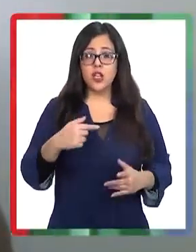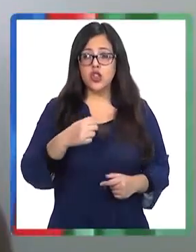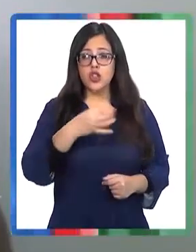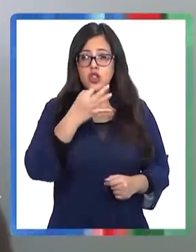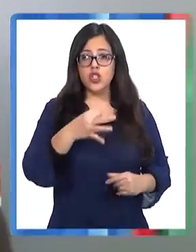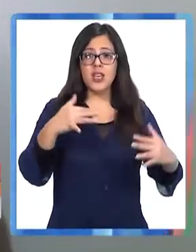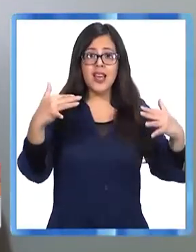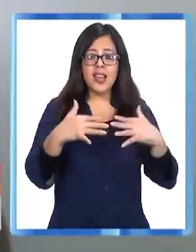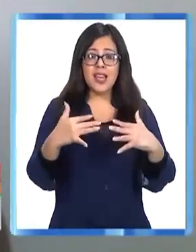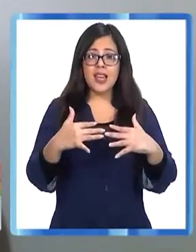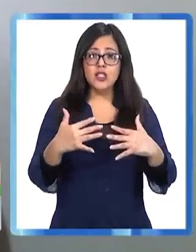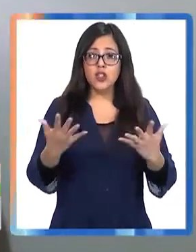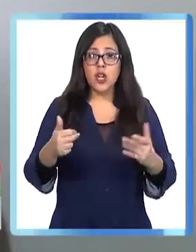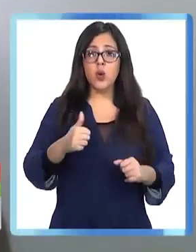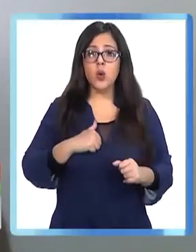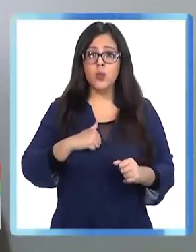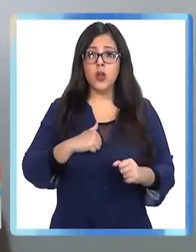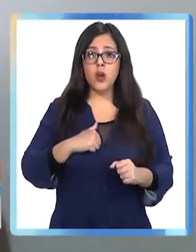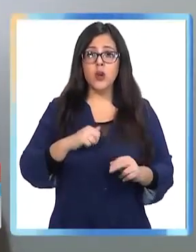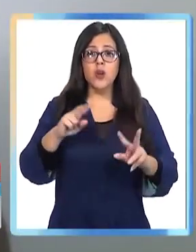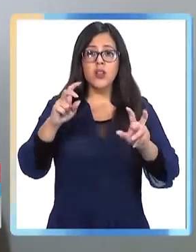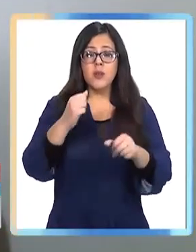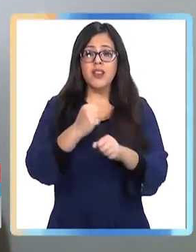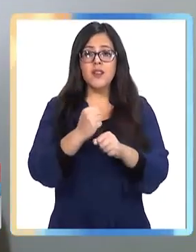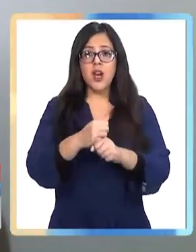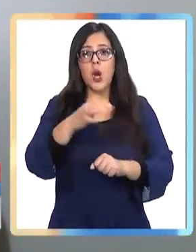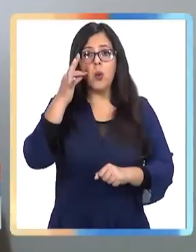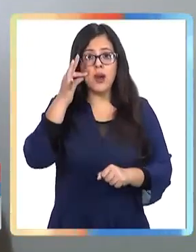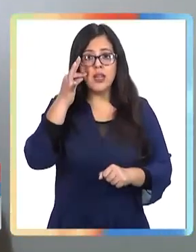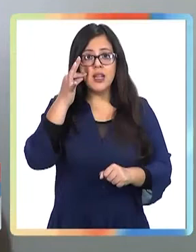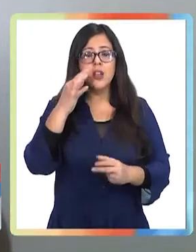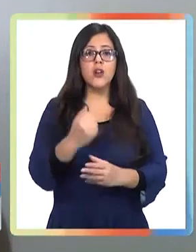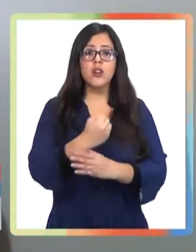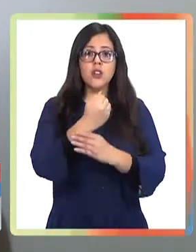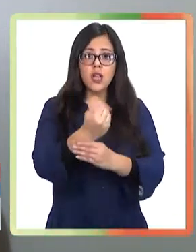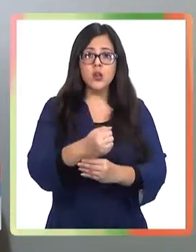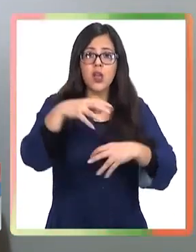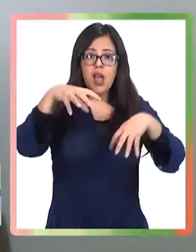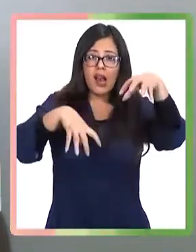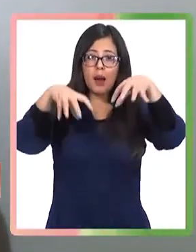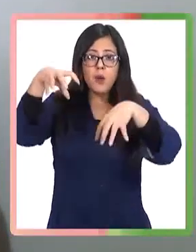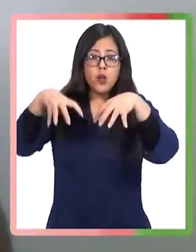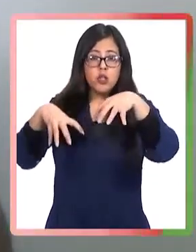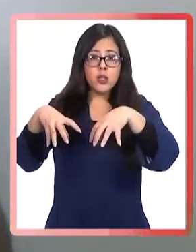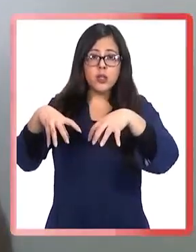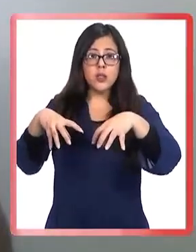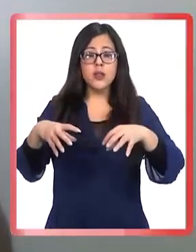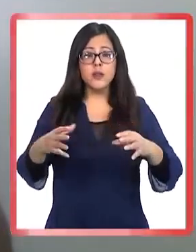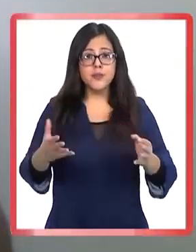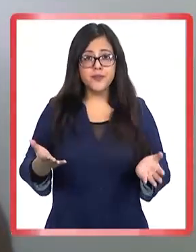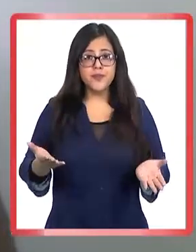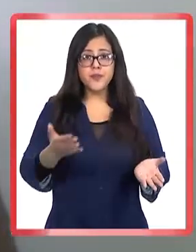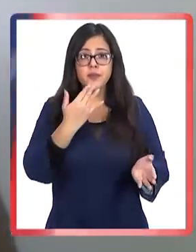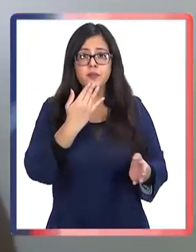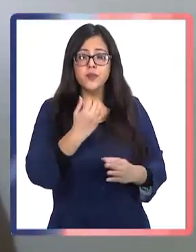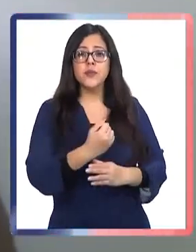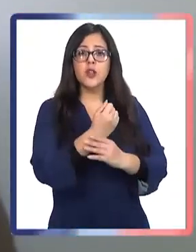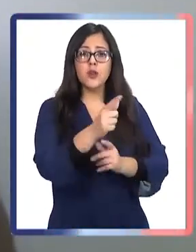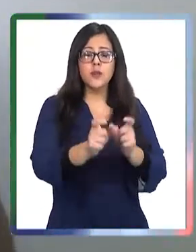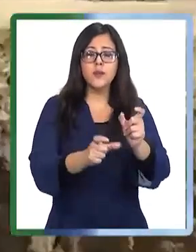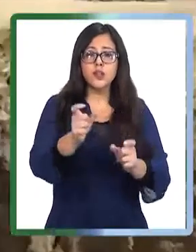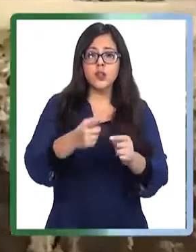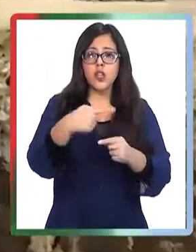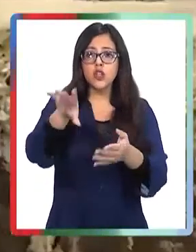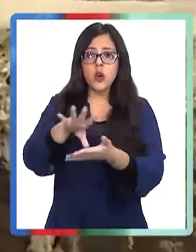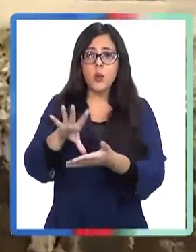como bien dije, el Ejército más bien ha cumplido una labor humanitaria de rescate de alta montaña, de rescate